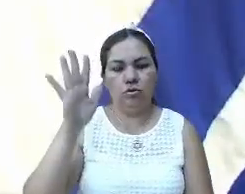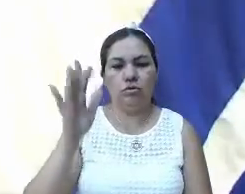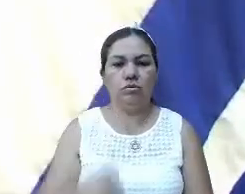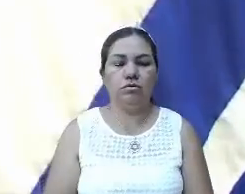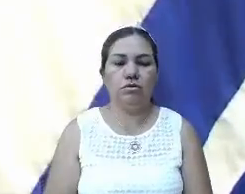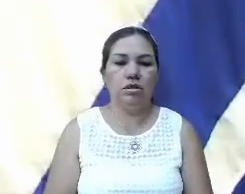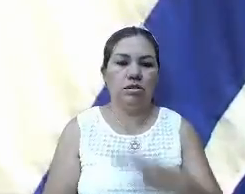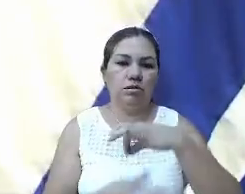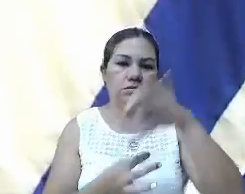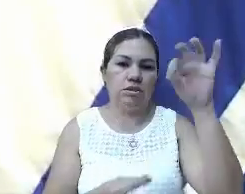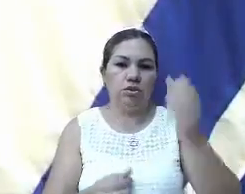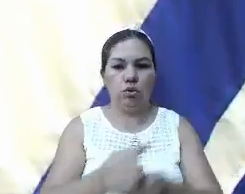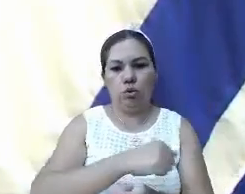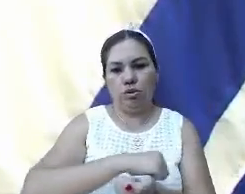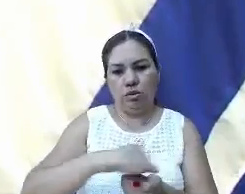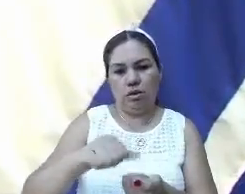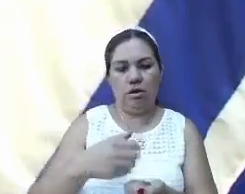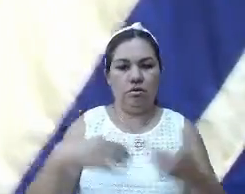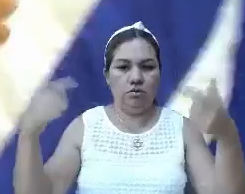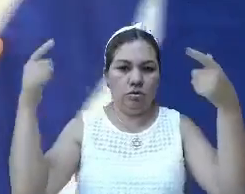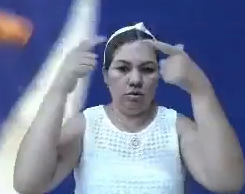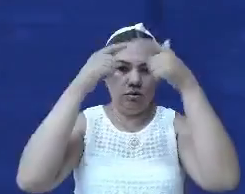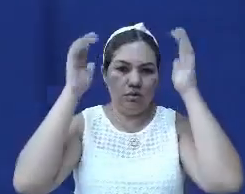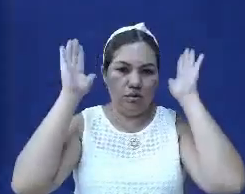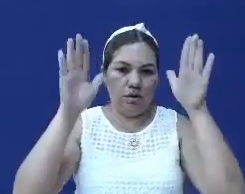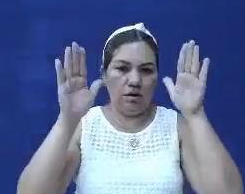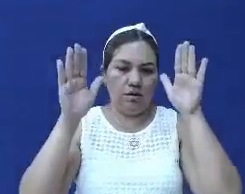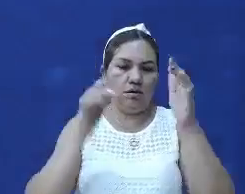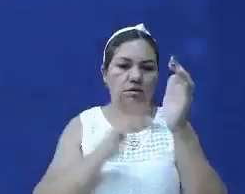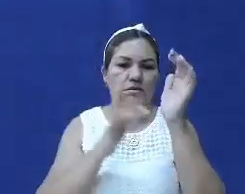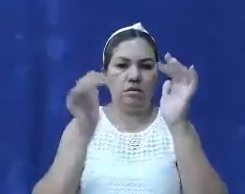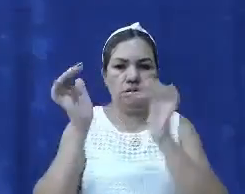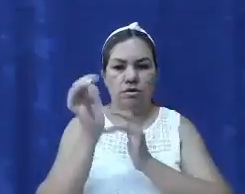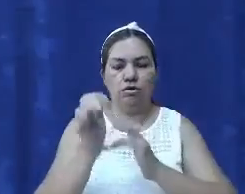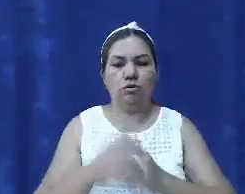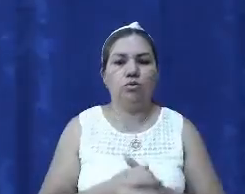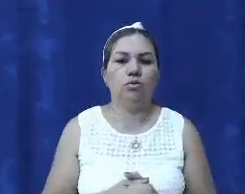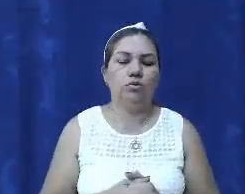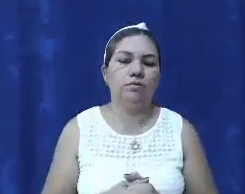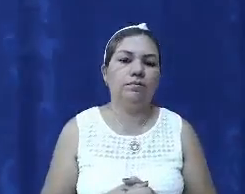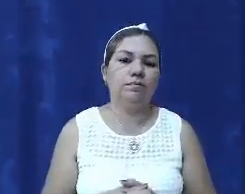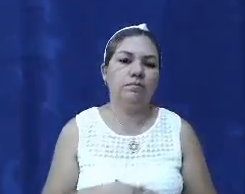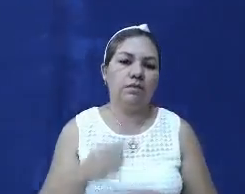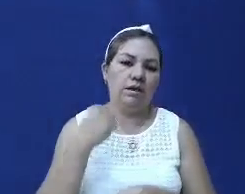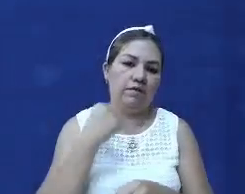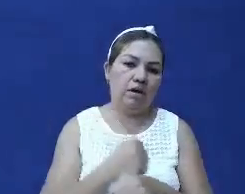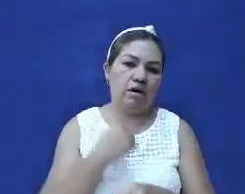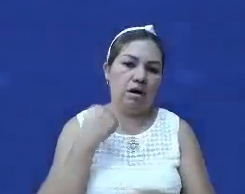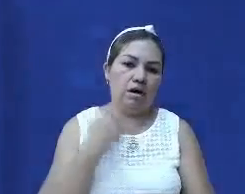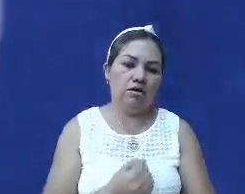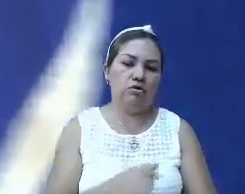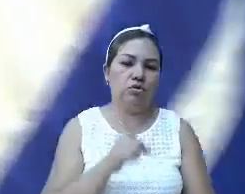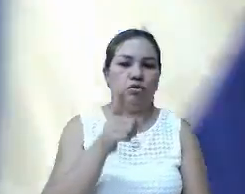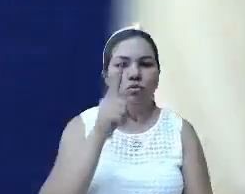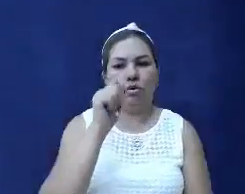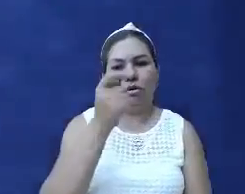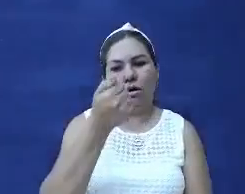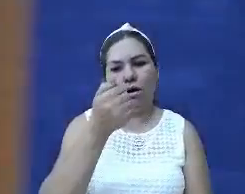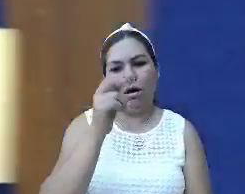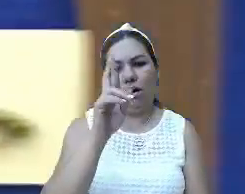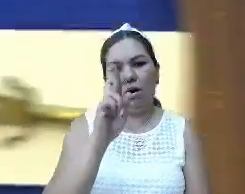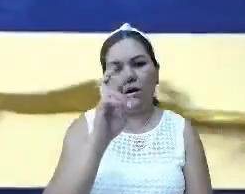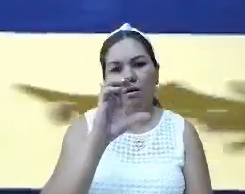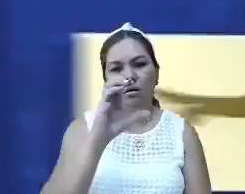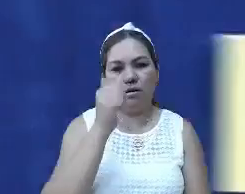del Espíritu Santo, de parte de los ángeles de Jesucristo, calafateando tu arca día y noche a través